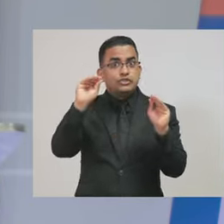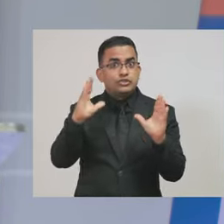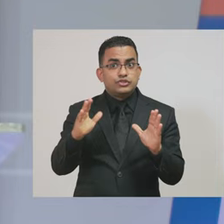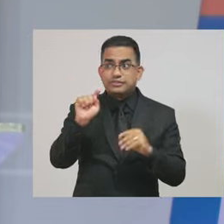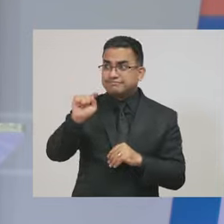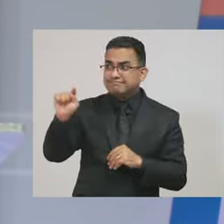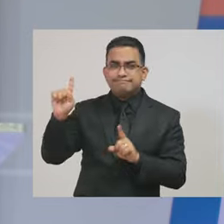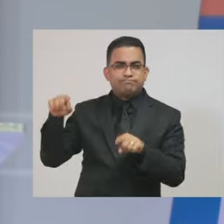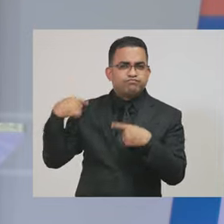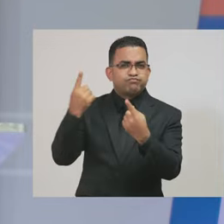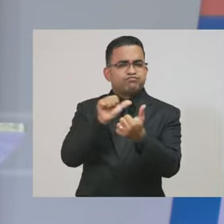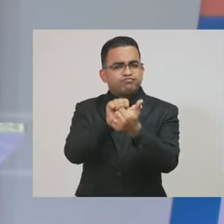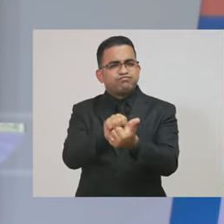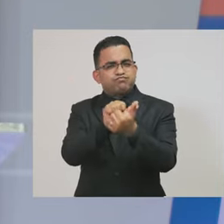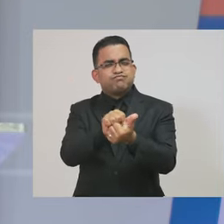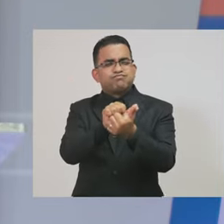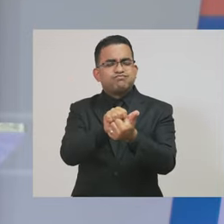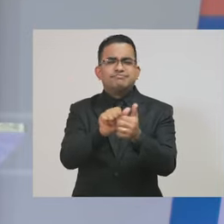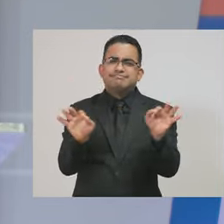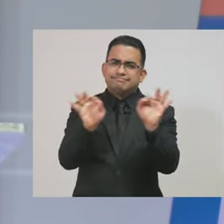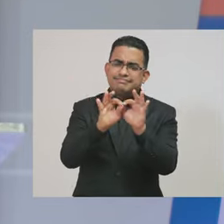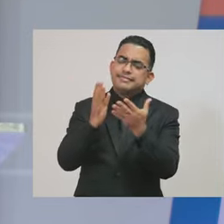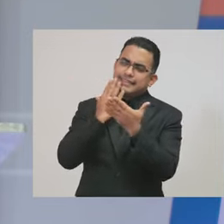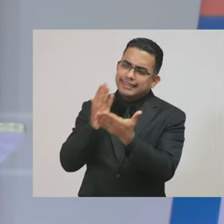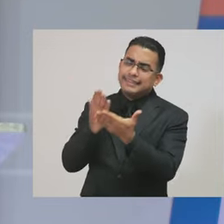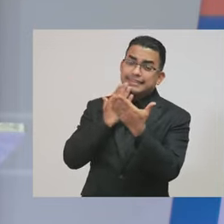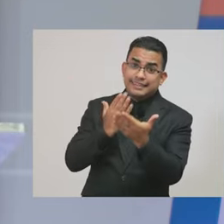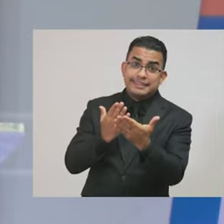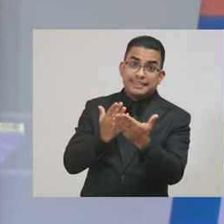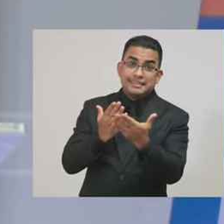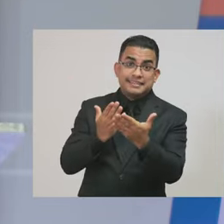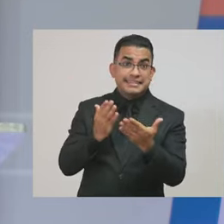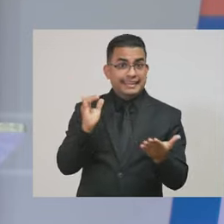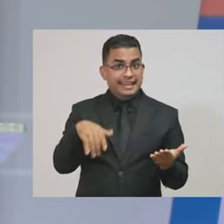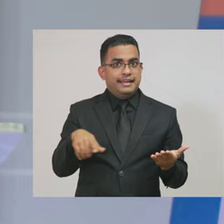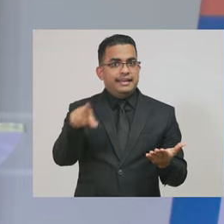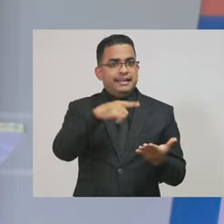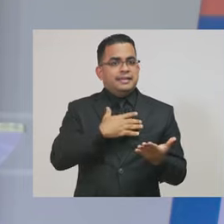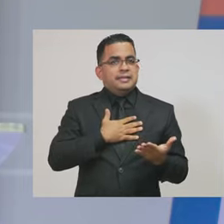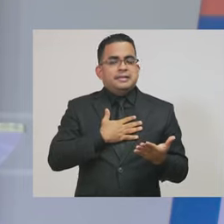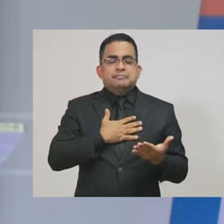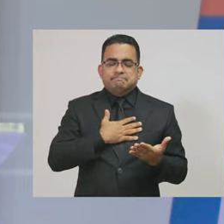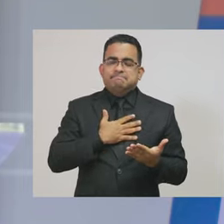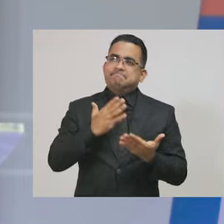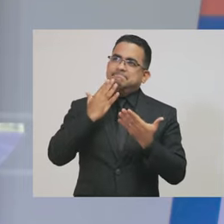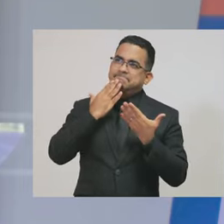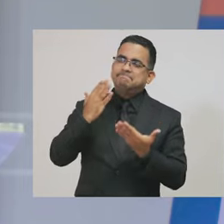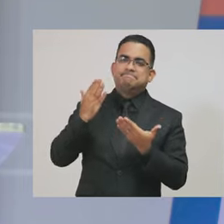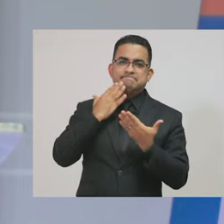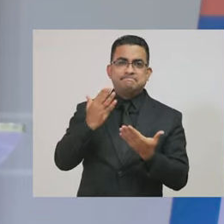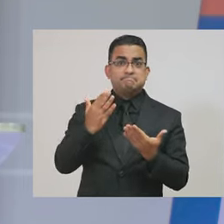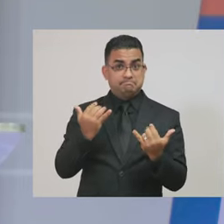colaboradores y los docentes que les acompañaron por todos estos años por ello con